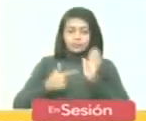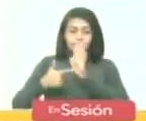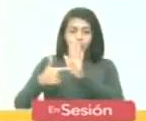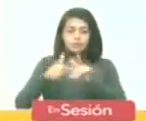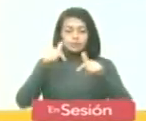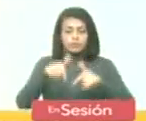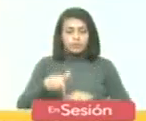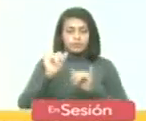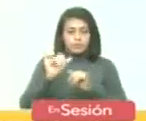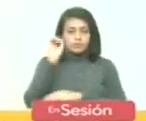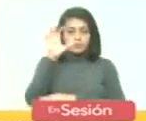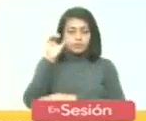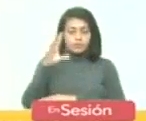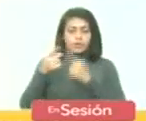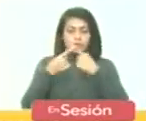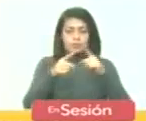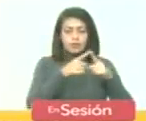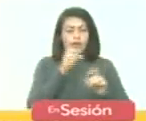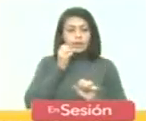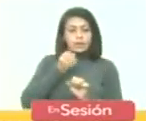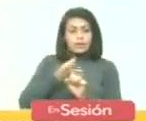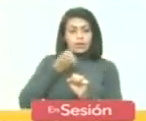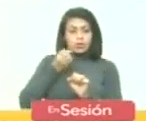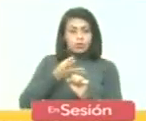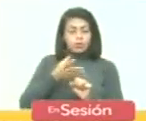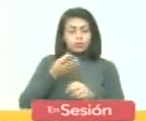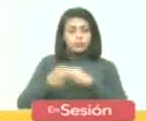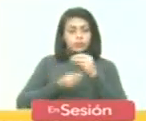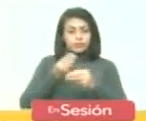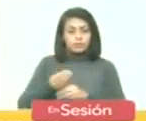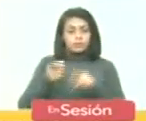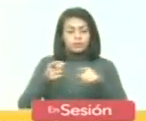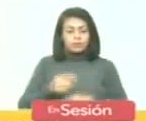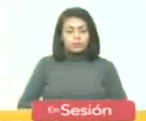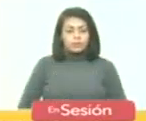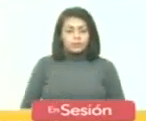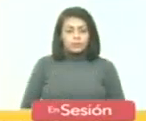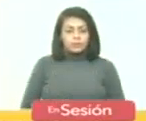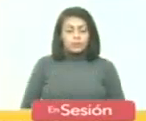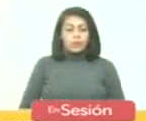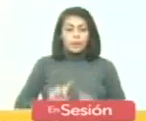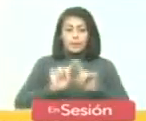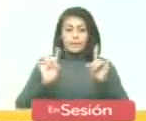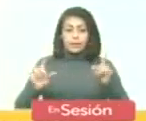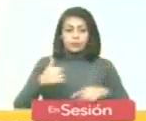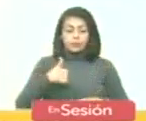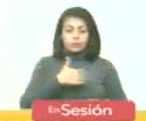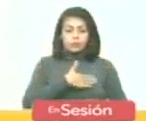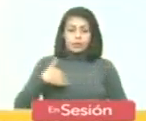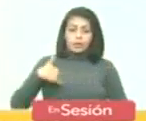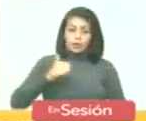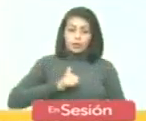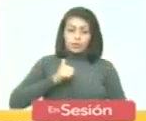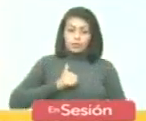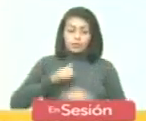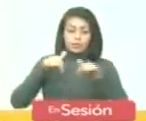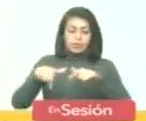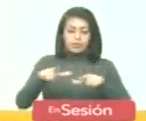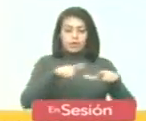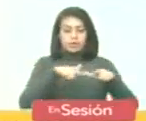mismo parlamento, diversos discursos se han conferido, pero yo quisiera aprovechar este espacio